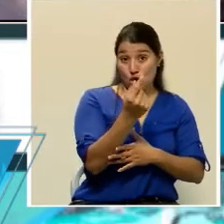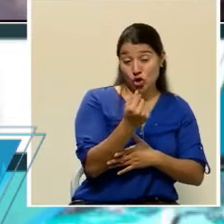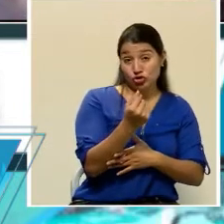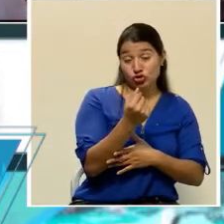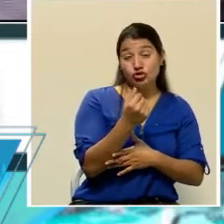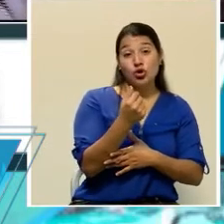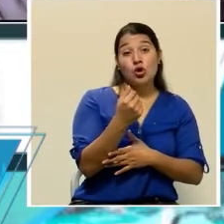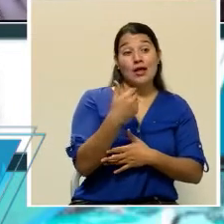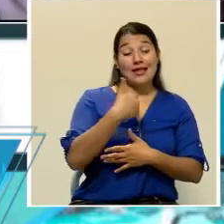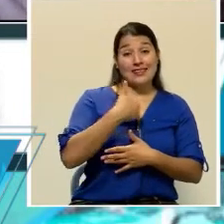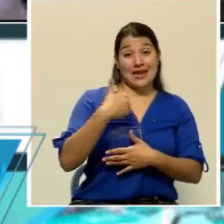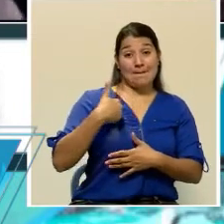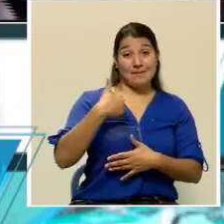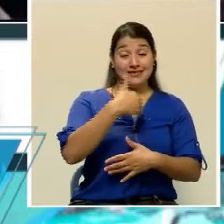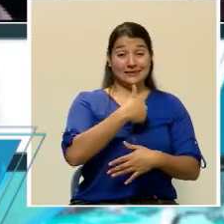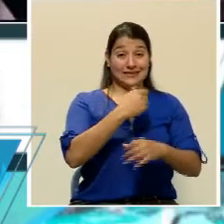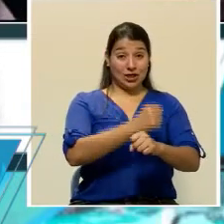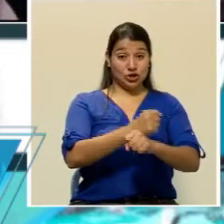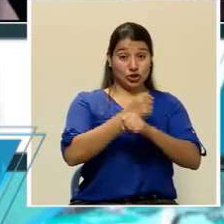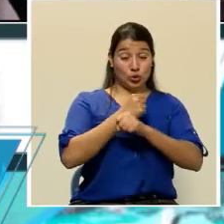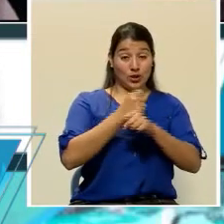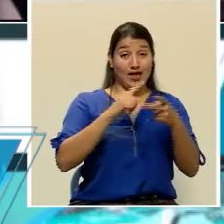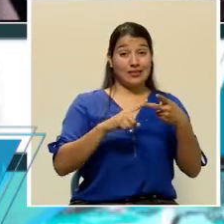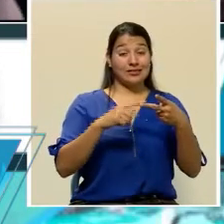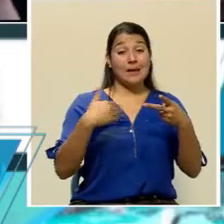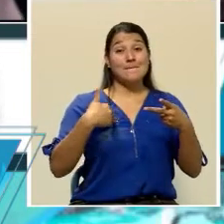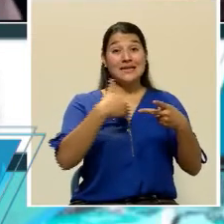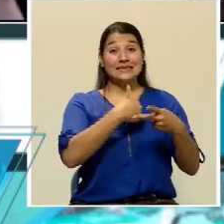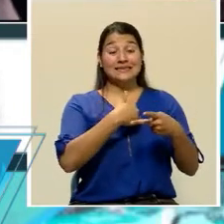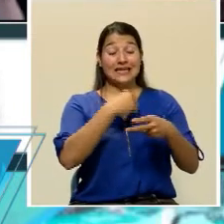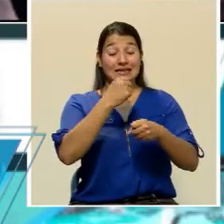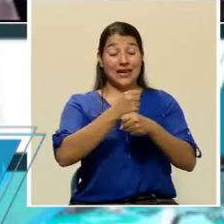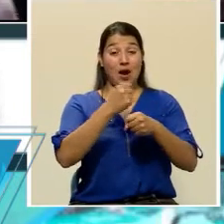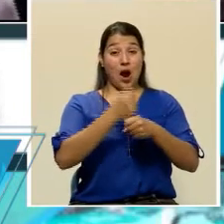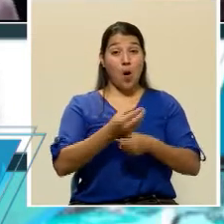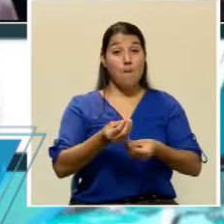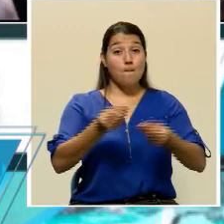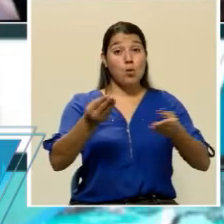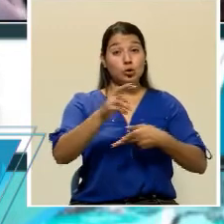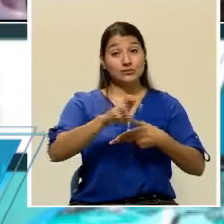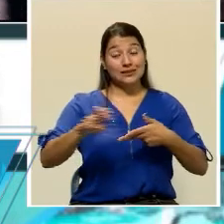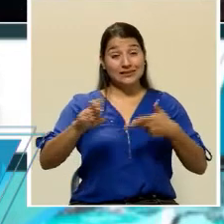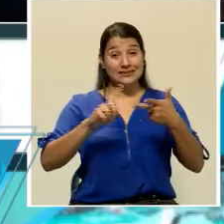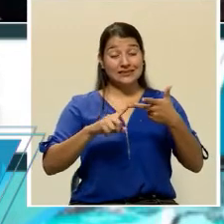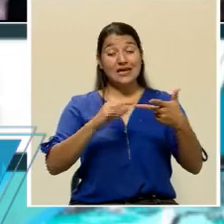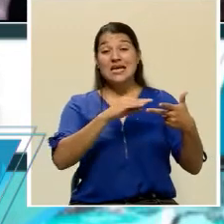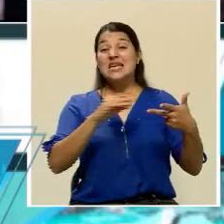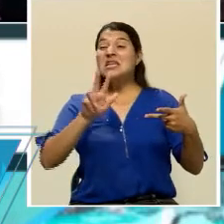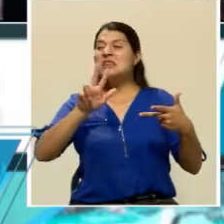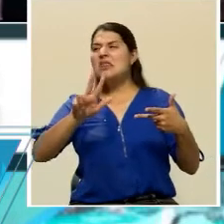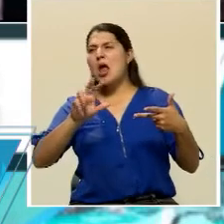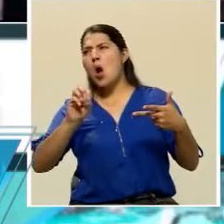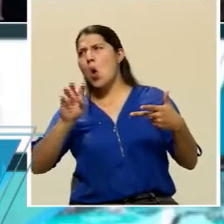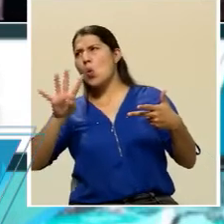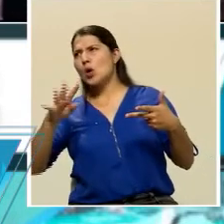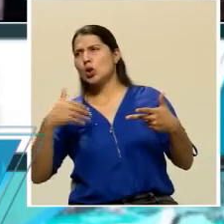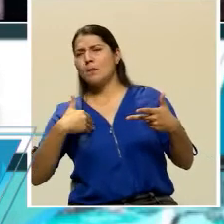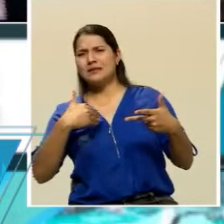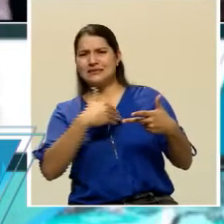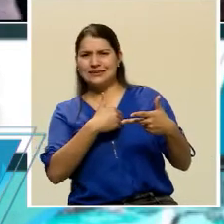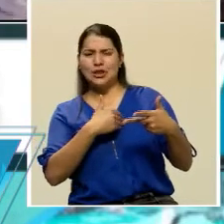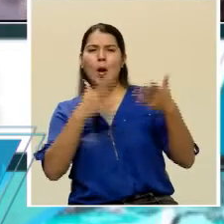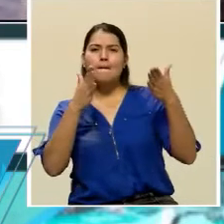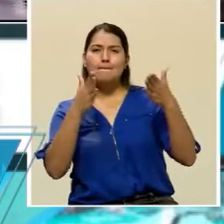de Seguridad, del Ministerio de Obras Públicas y Transportes y de por lo menos 3 o 4 ministerios